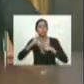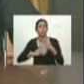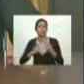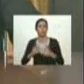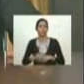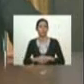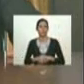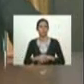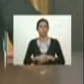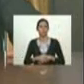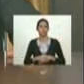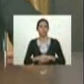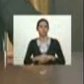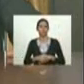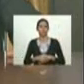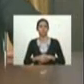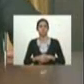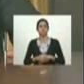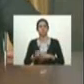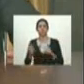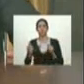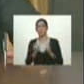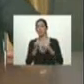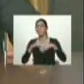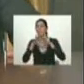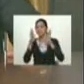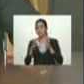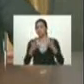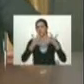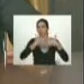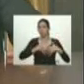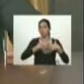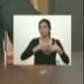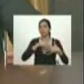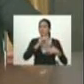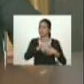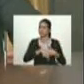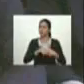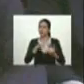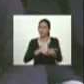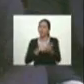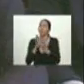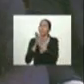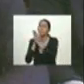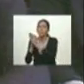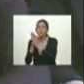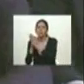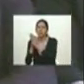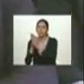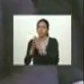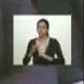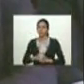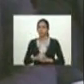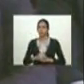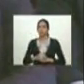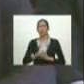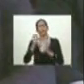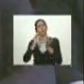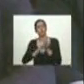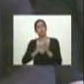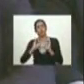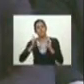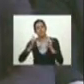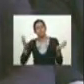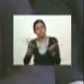productivo compañero ministro de Industria Perez abat hermano por el amor de Dios reactivemos la